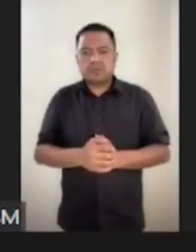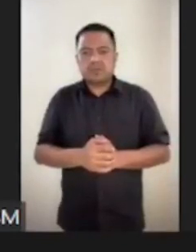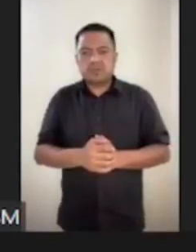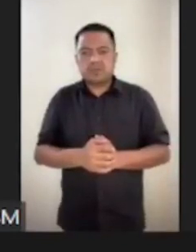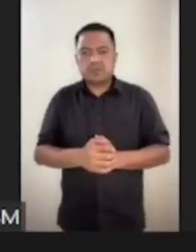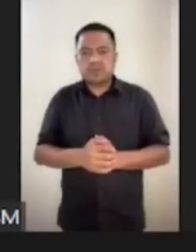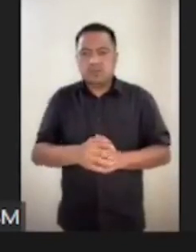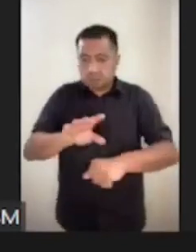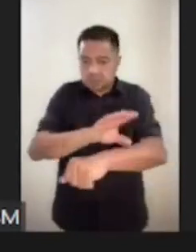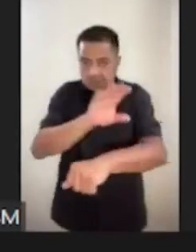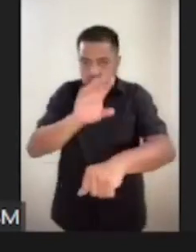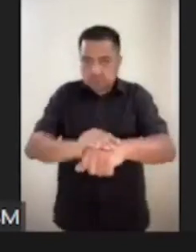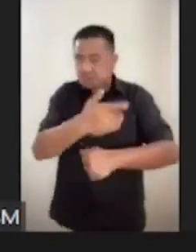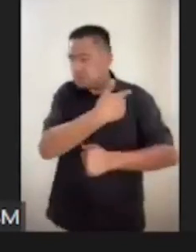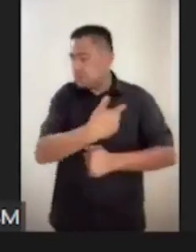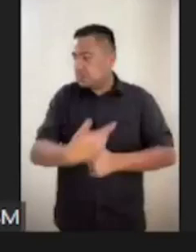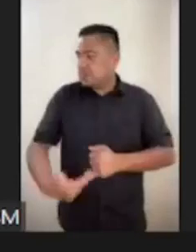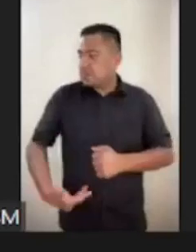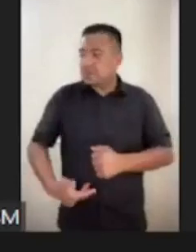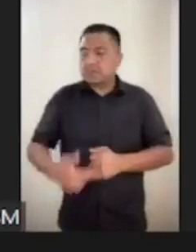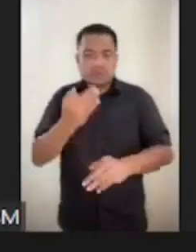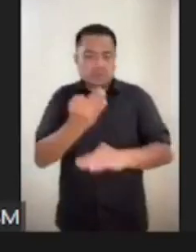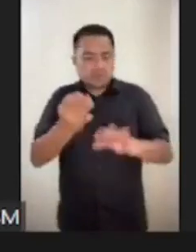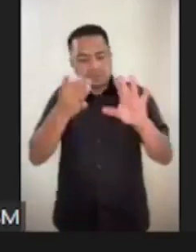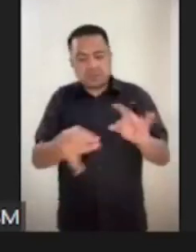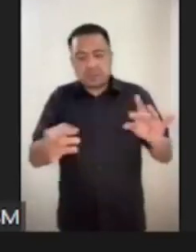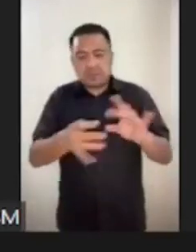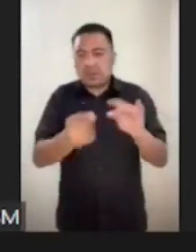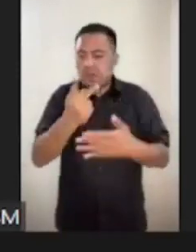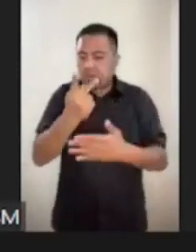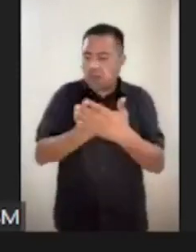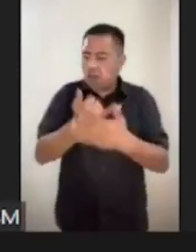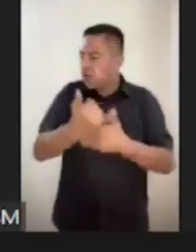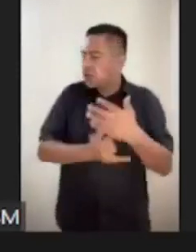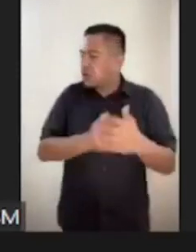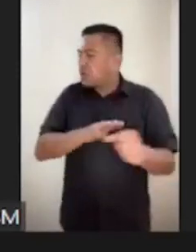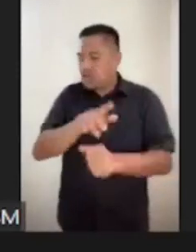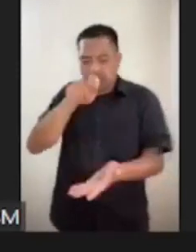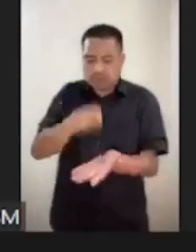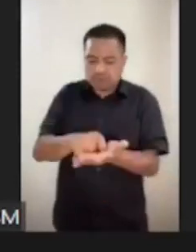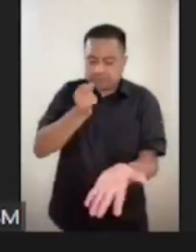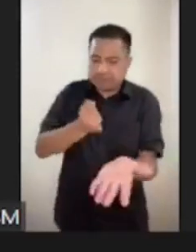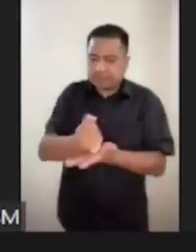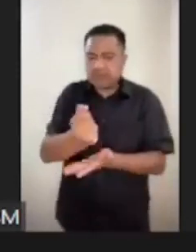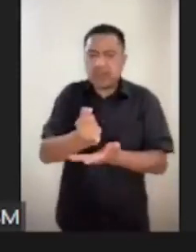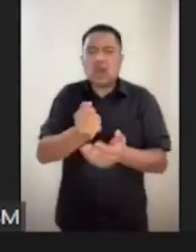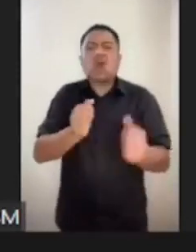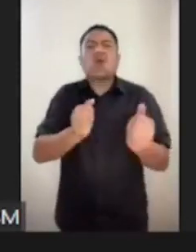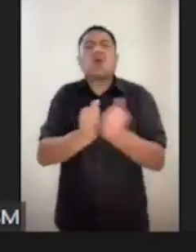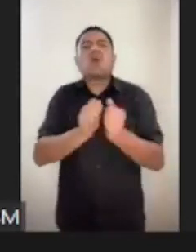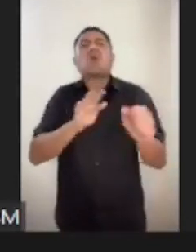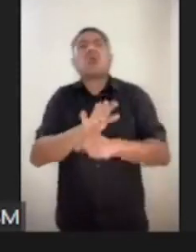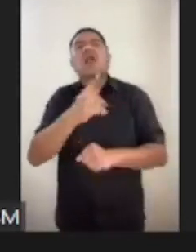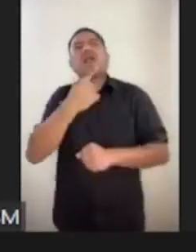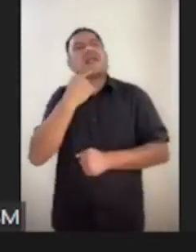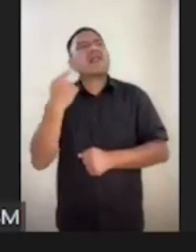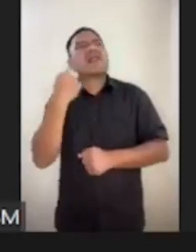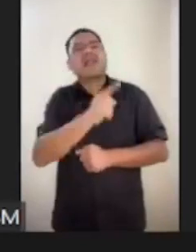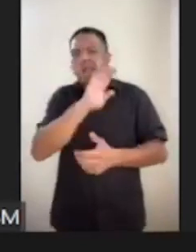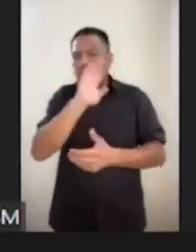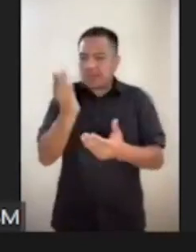Con su autorización, magistrada presidenta, doy cuenta con el proyecto de sentencia que se dicta en el recurso de apelación registrado con la